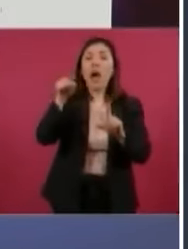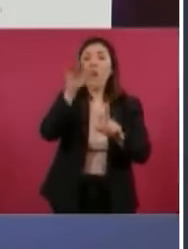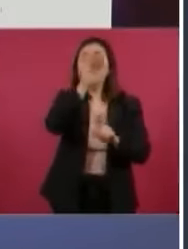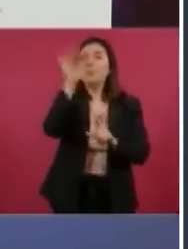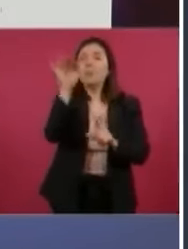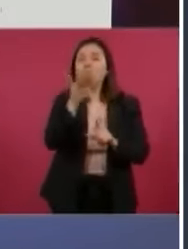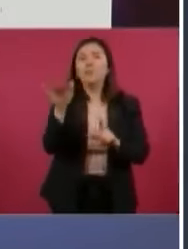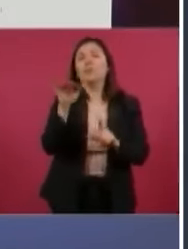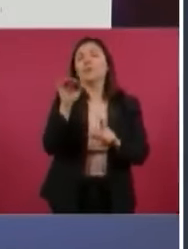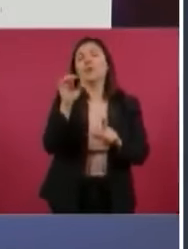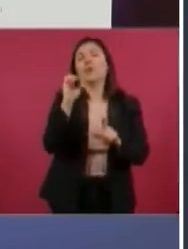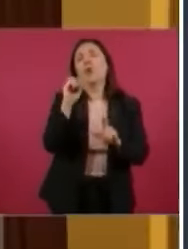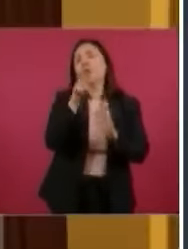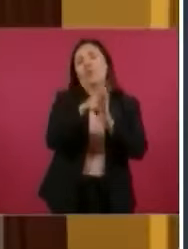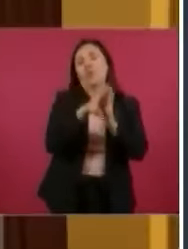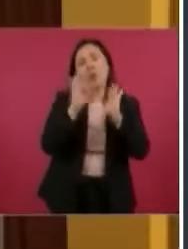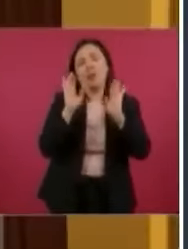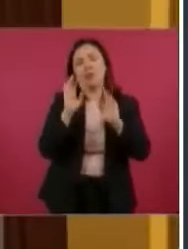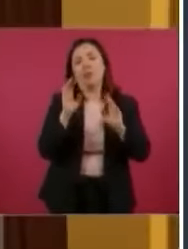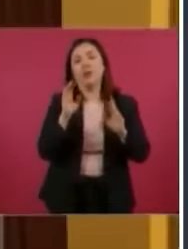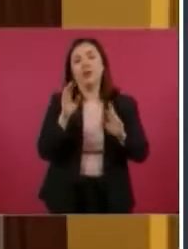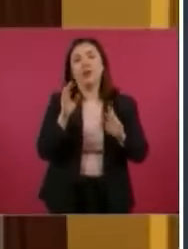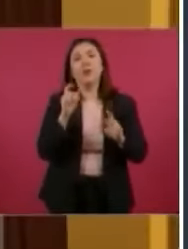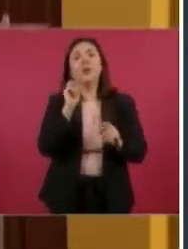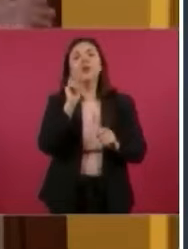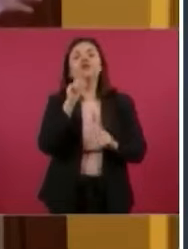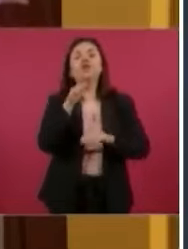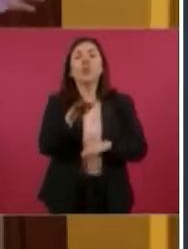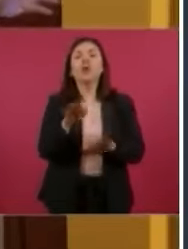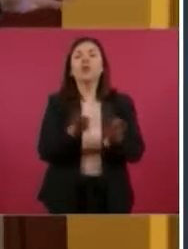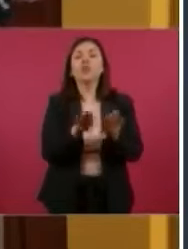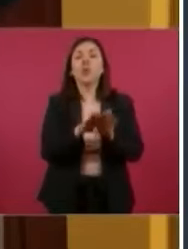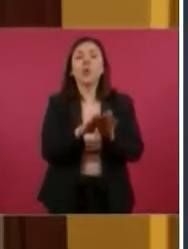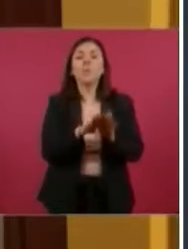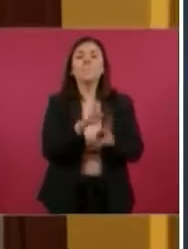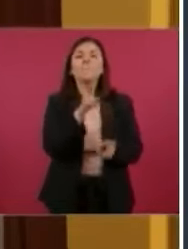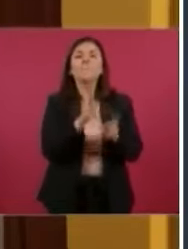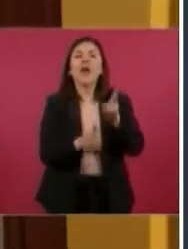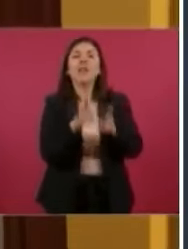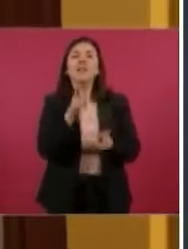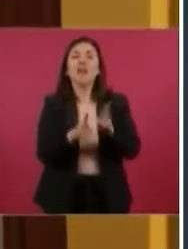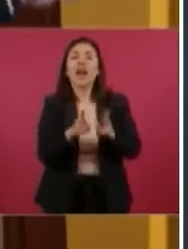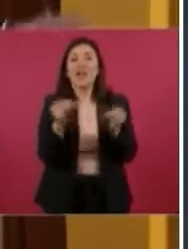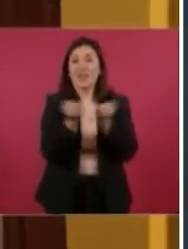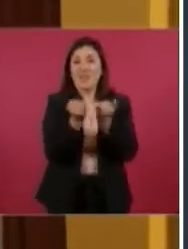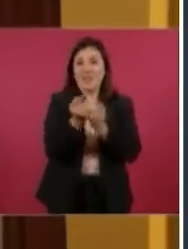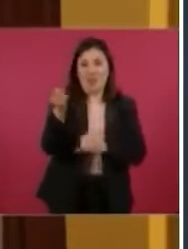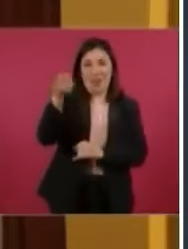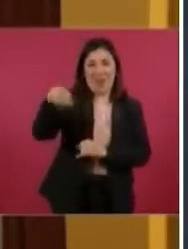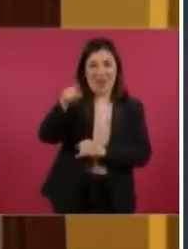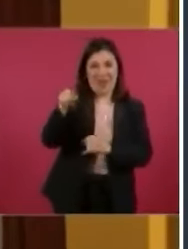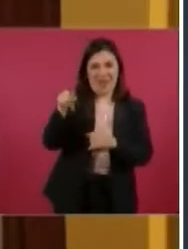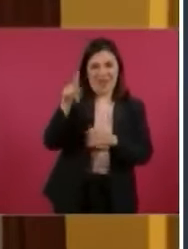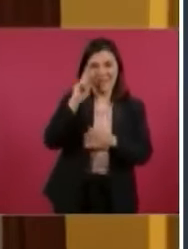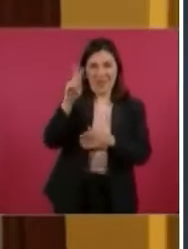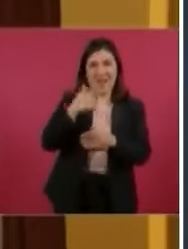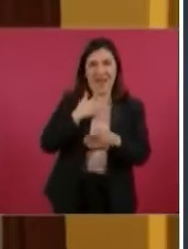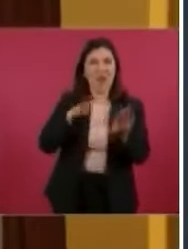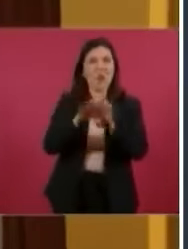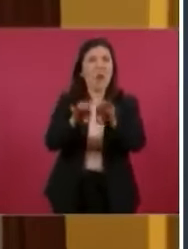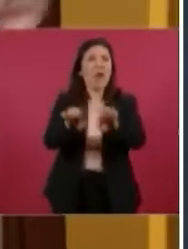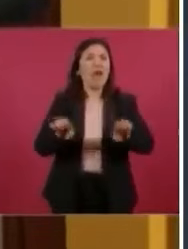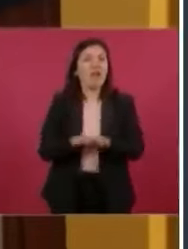Obrador antes de que se publicara la pieza es más contactaron al Principal portavoz del